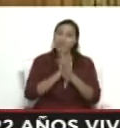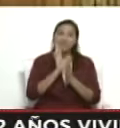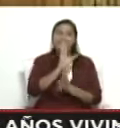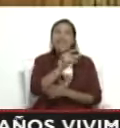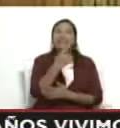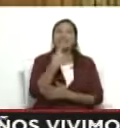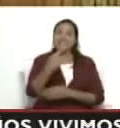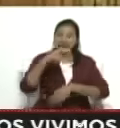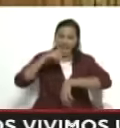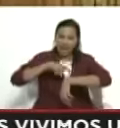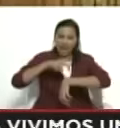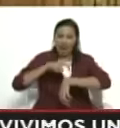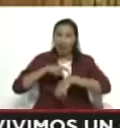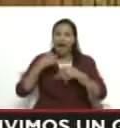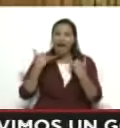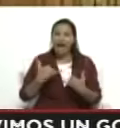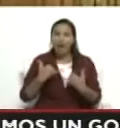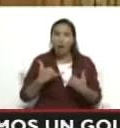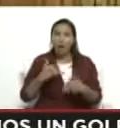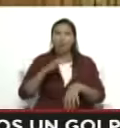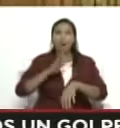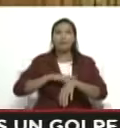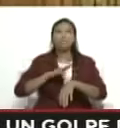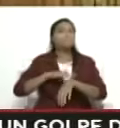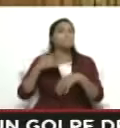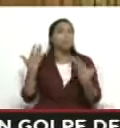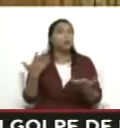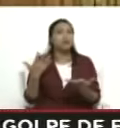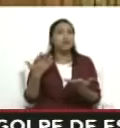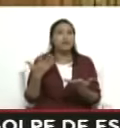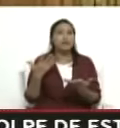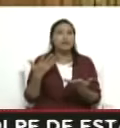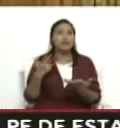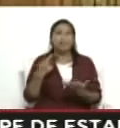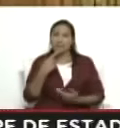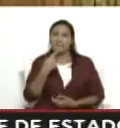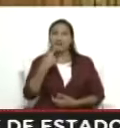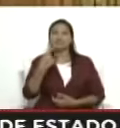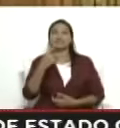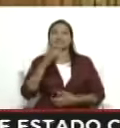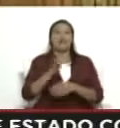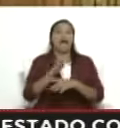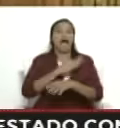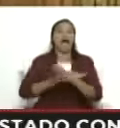la hora que es en este momento, porque van a salir a decir que eso fue grabado.